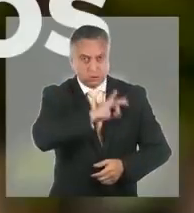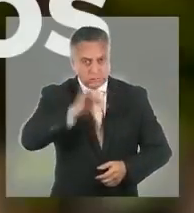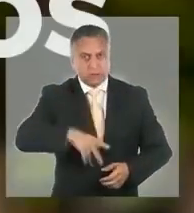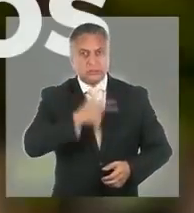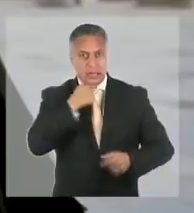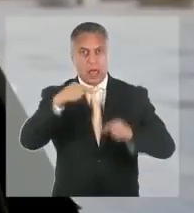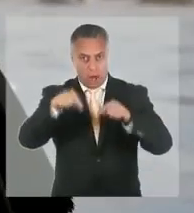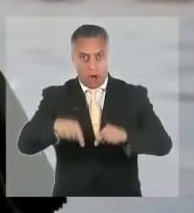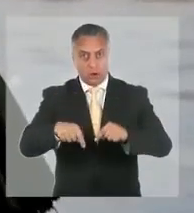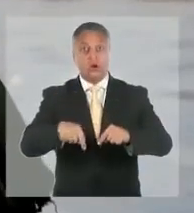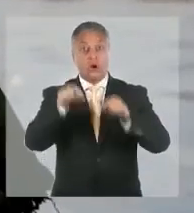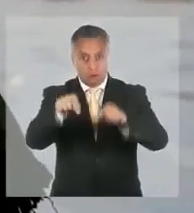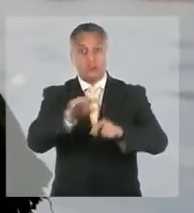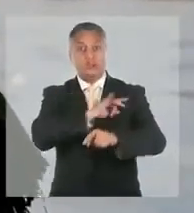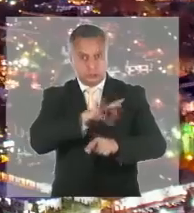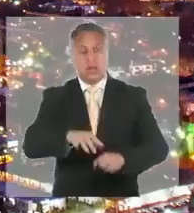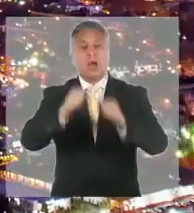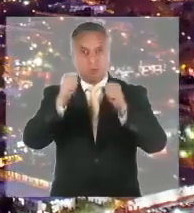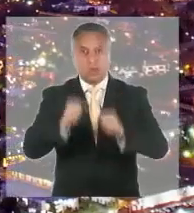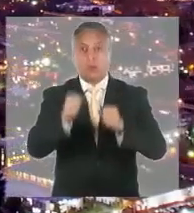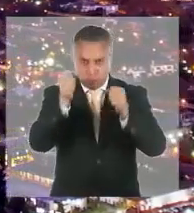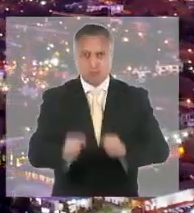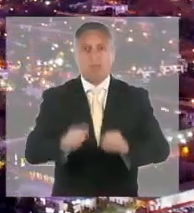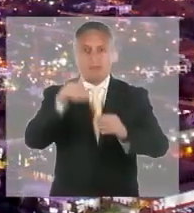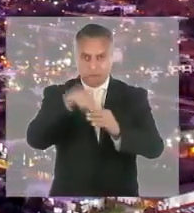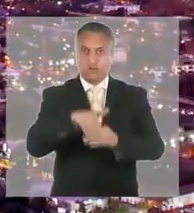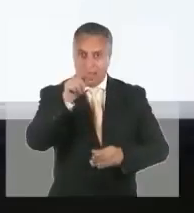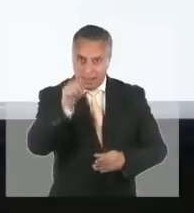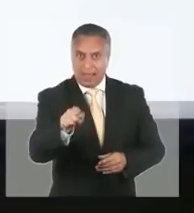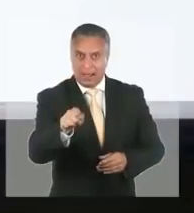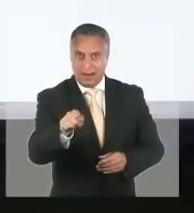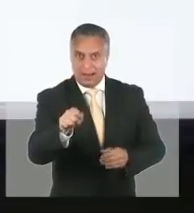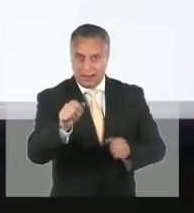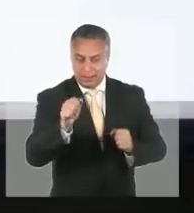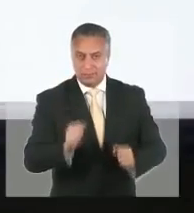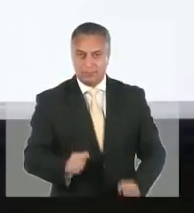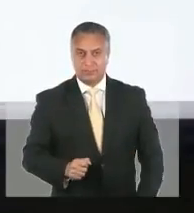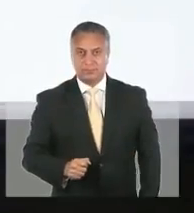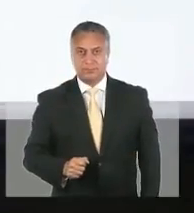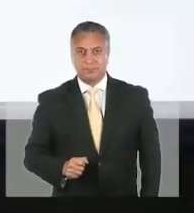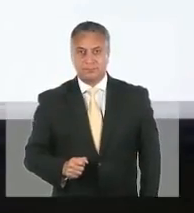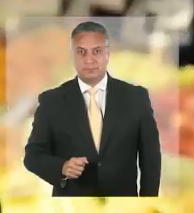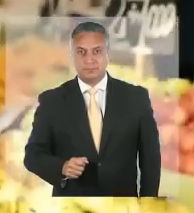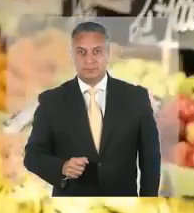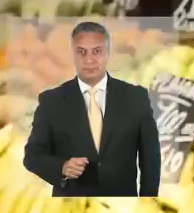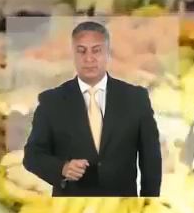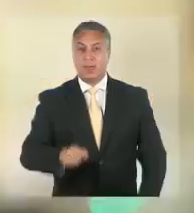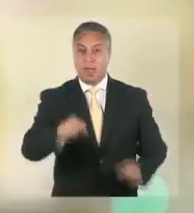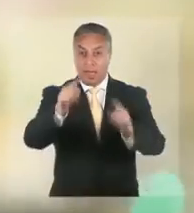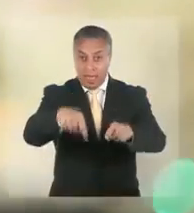el Chile que queremos hoy? Ese Chile es posible, y es posible votar por él.